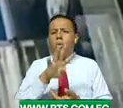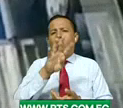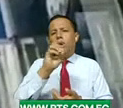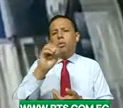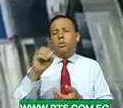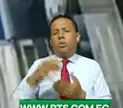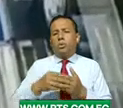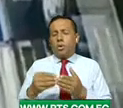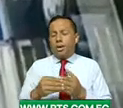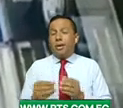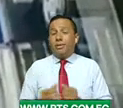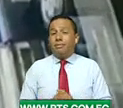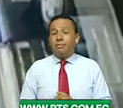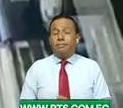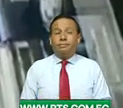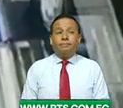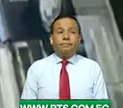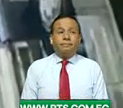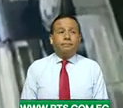$400.